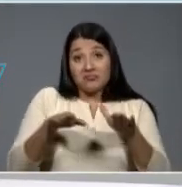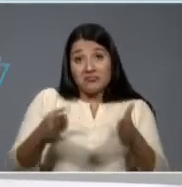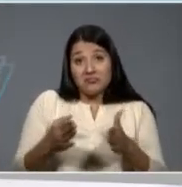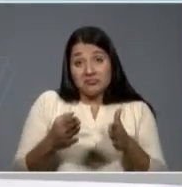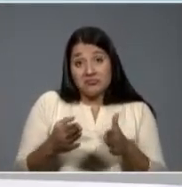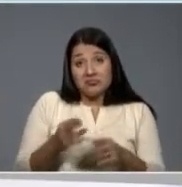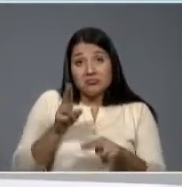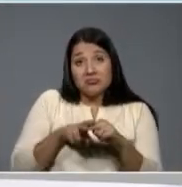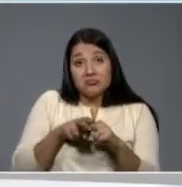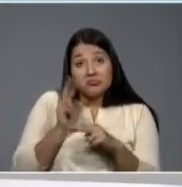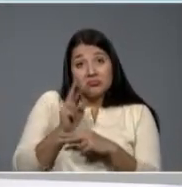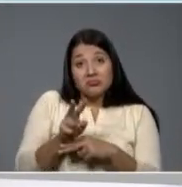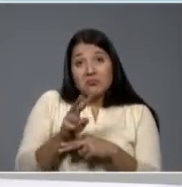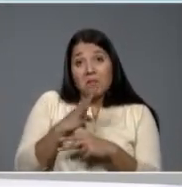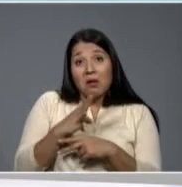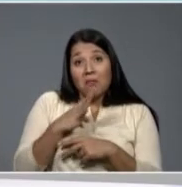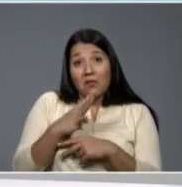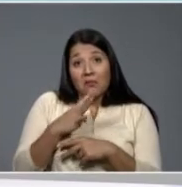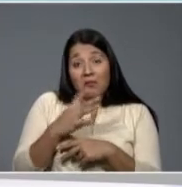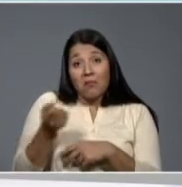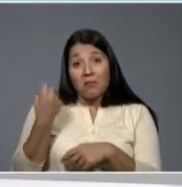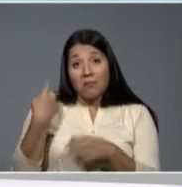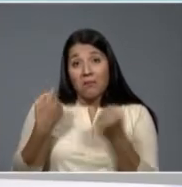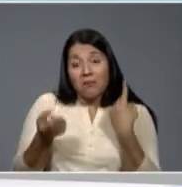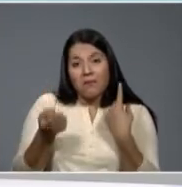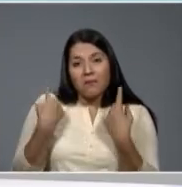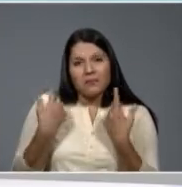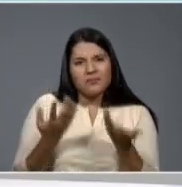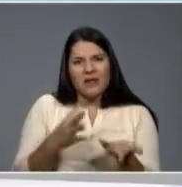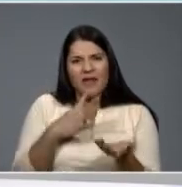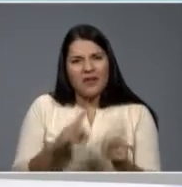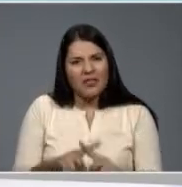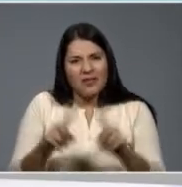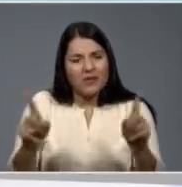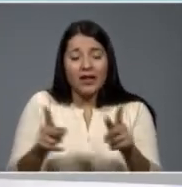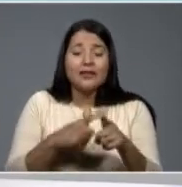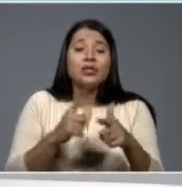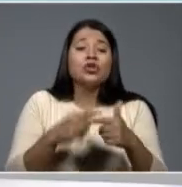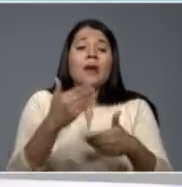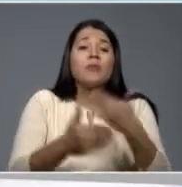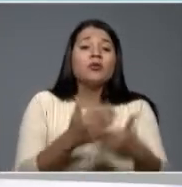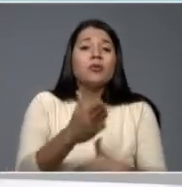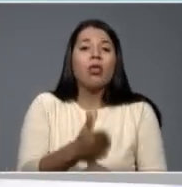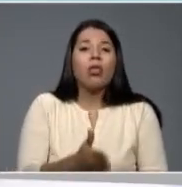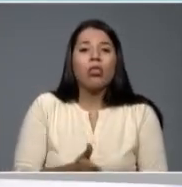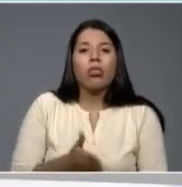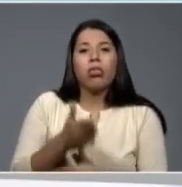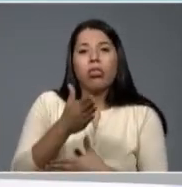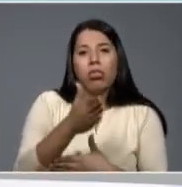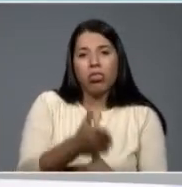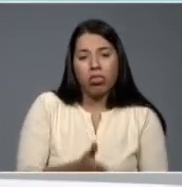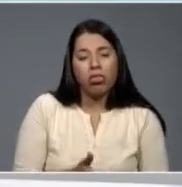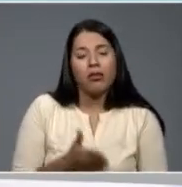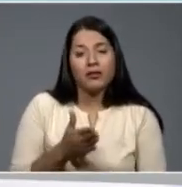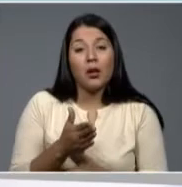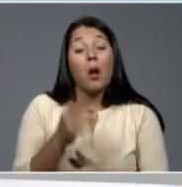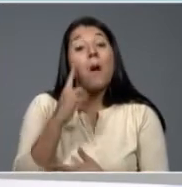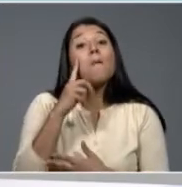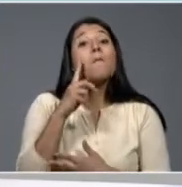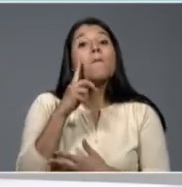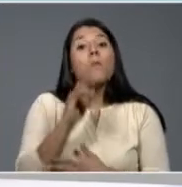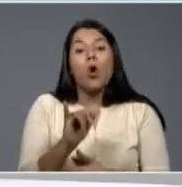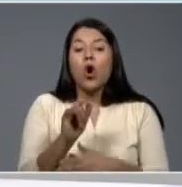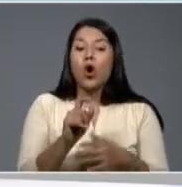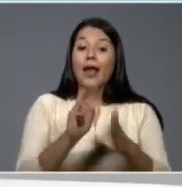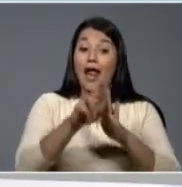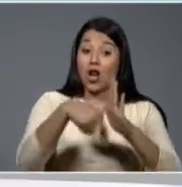siente que el adulto que le habla en un idioma muy diferente, donde desacelera obviamente, y ahí los procesos de aprendizaje se ven muy mermados. Por tanto, el rol